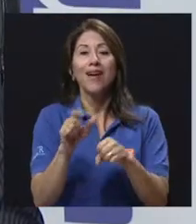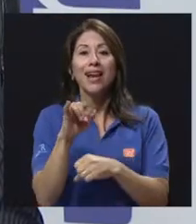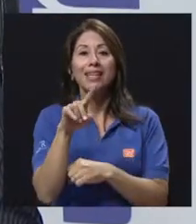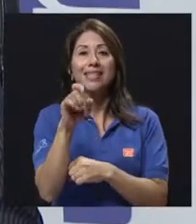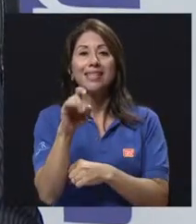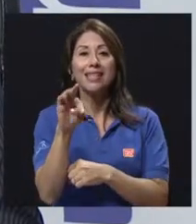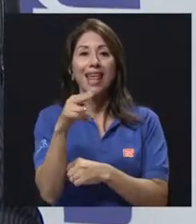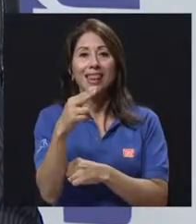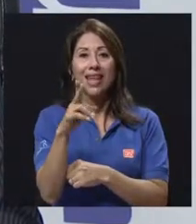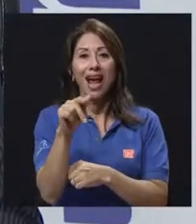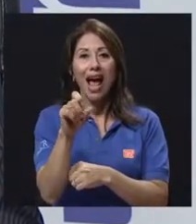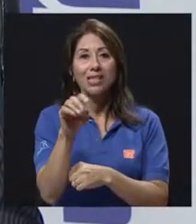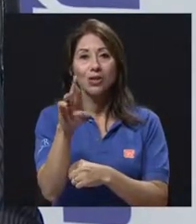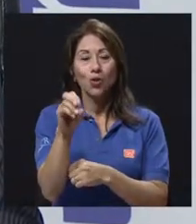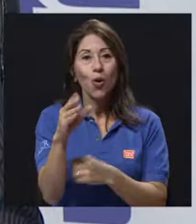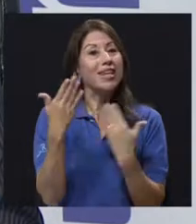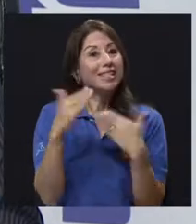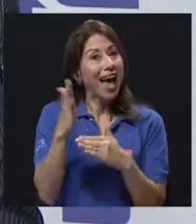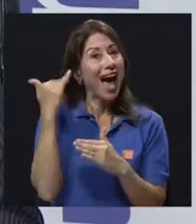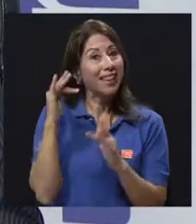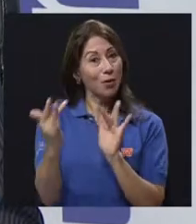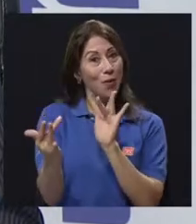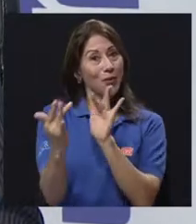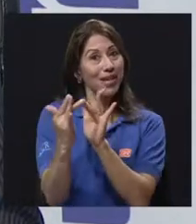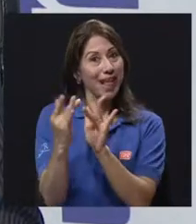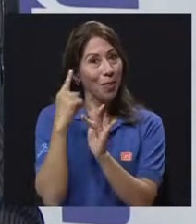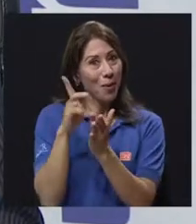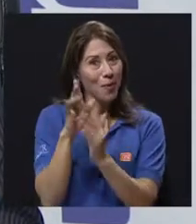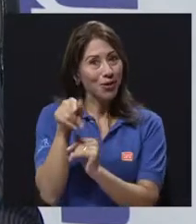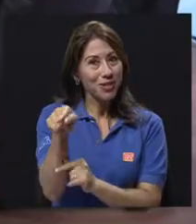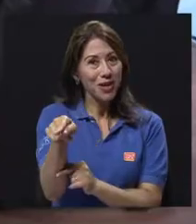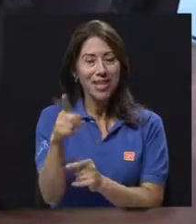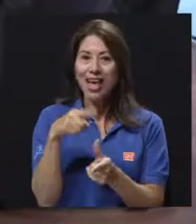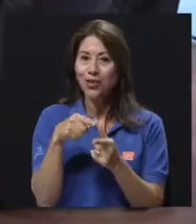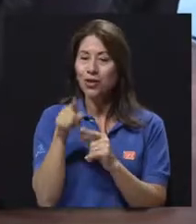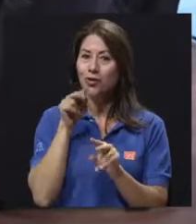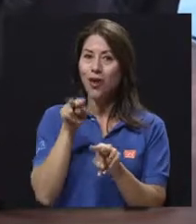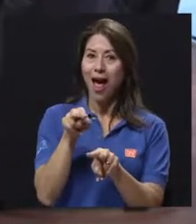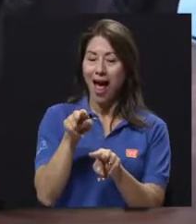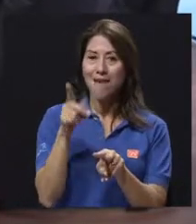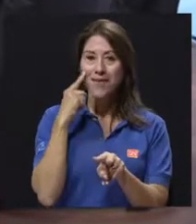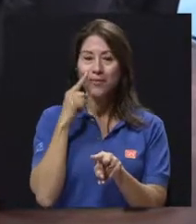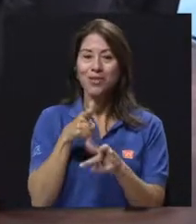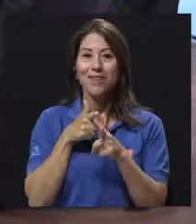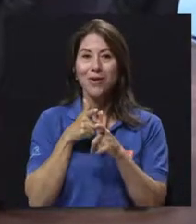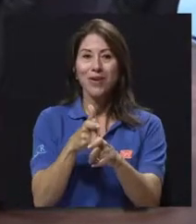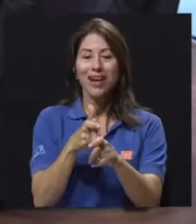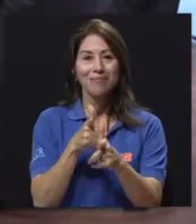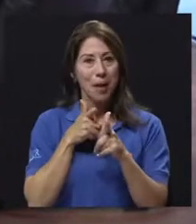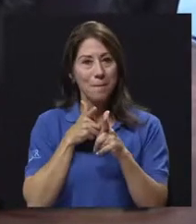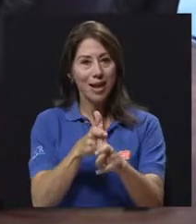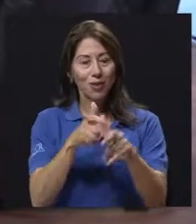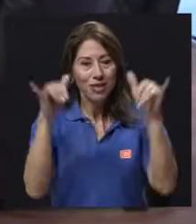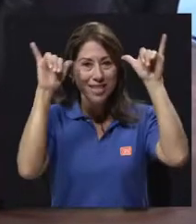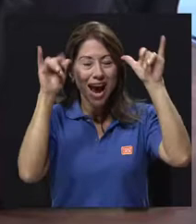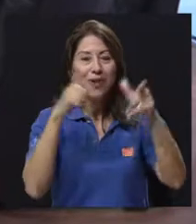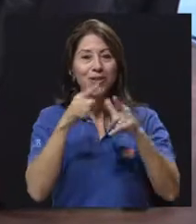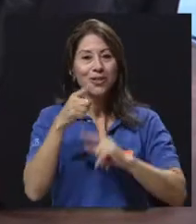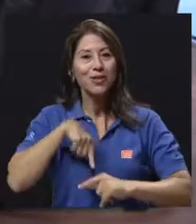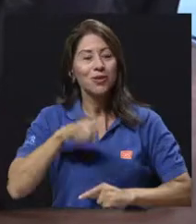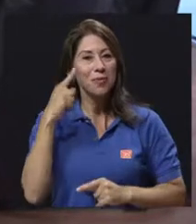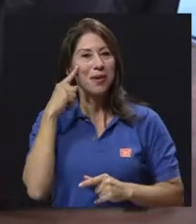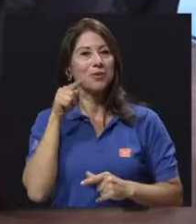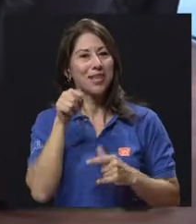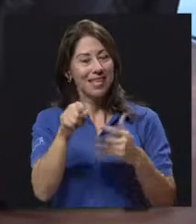entrevistado para un proyecto de ella, y entonces dimos con el caso, dimos que iba a correr a la Maratón de Chicago y dijimos, esto es un caso que tiene